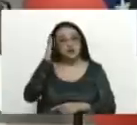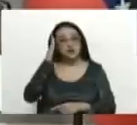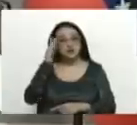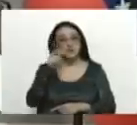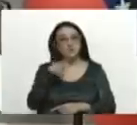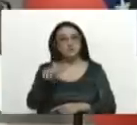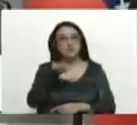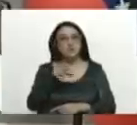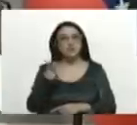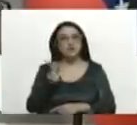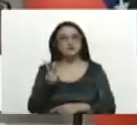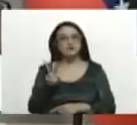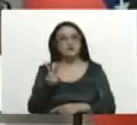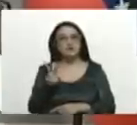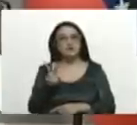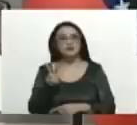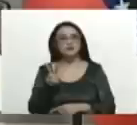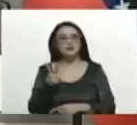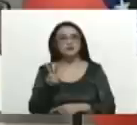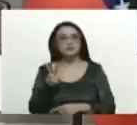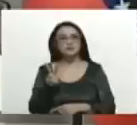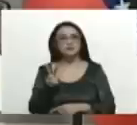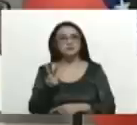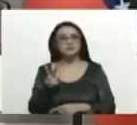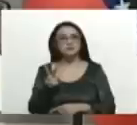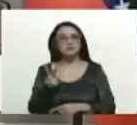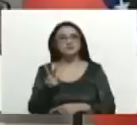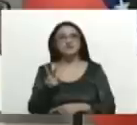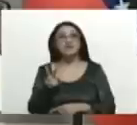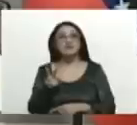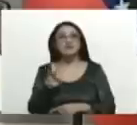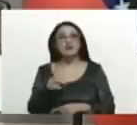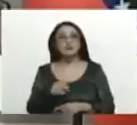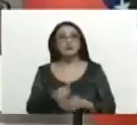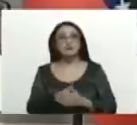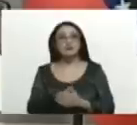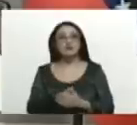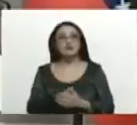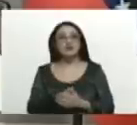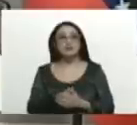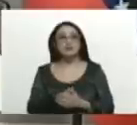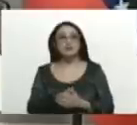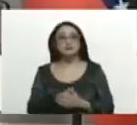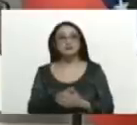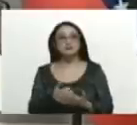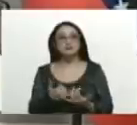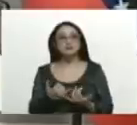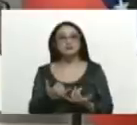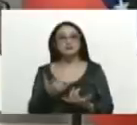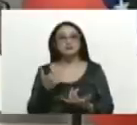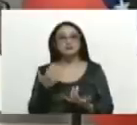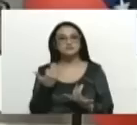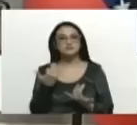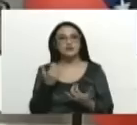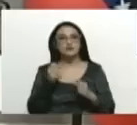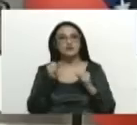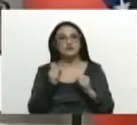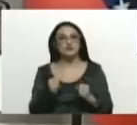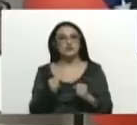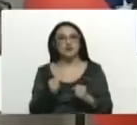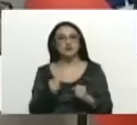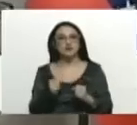Venezuela la comunidad nacional e internacional hemos estado dando una dura